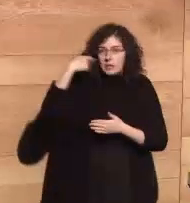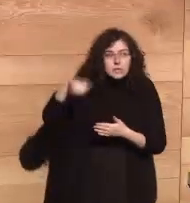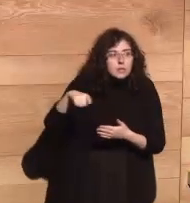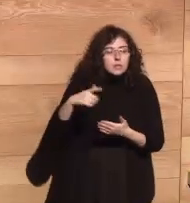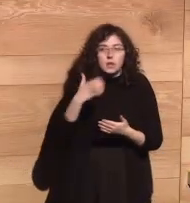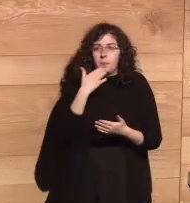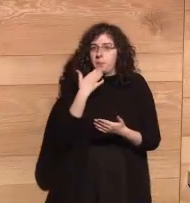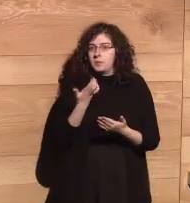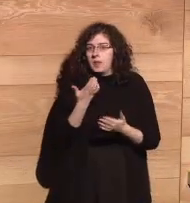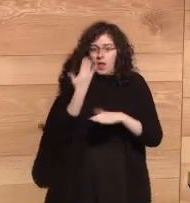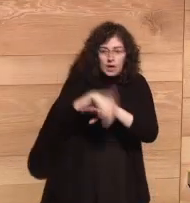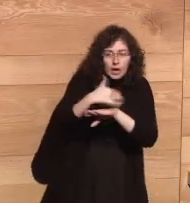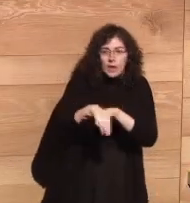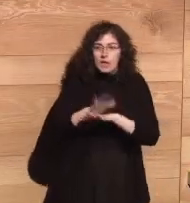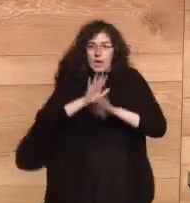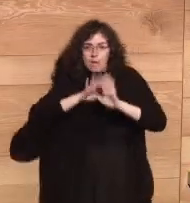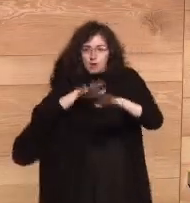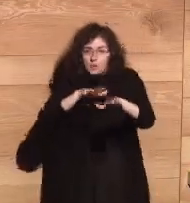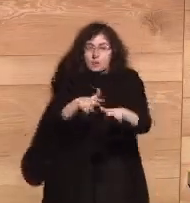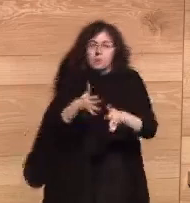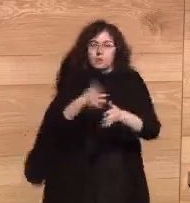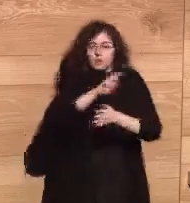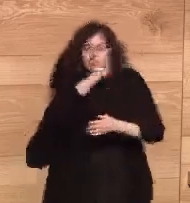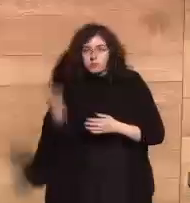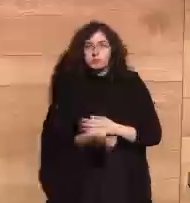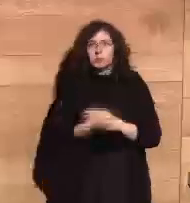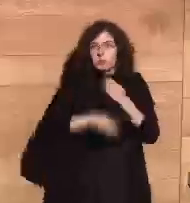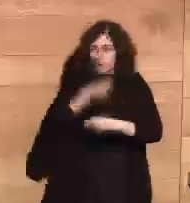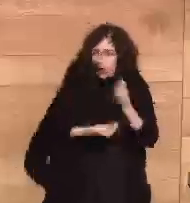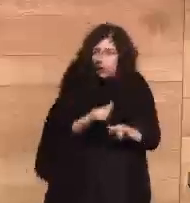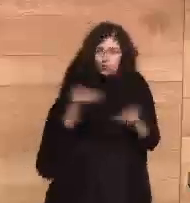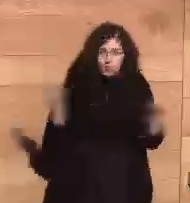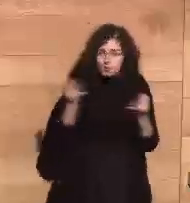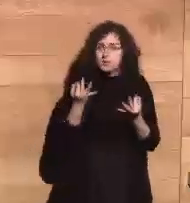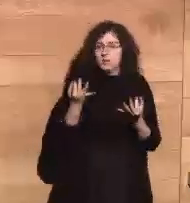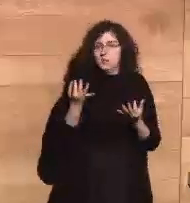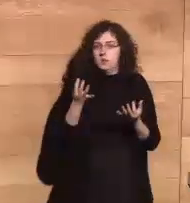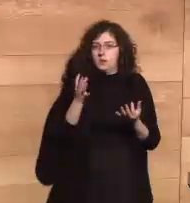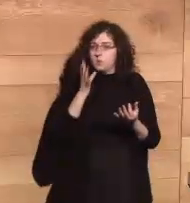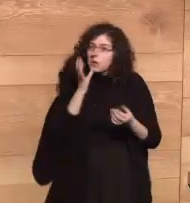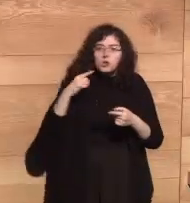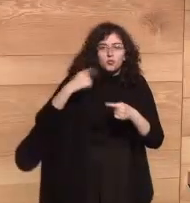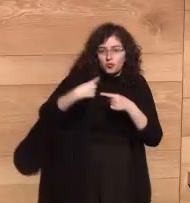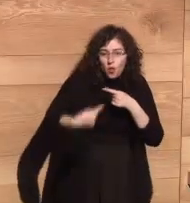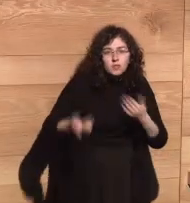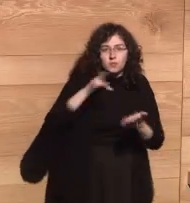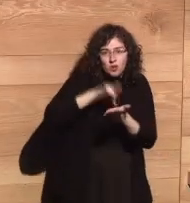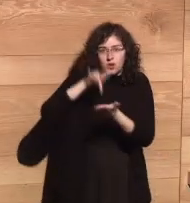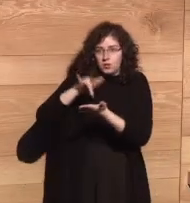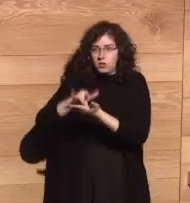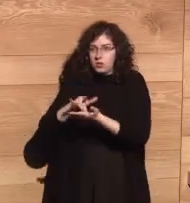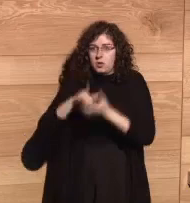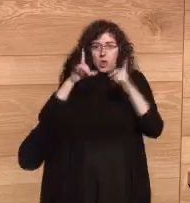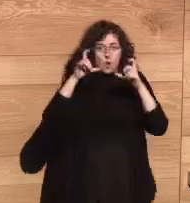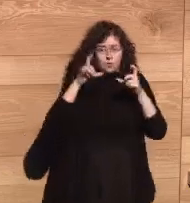hasta las calles, hasta manifestaciones. Y lo tienes que hacer porque tiene un cierre, es todos los días, ¿no? Entonces no hay que, ay, no pude hacer la